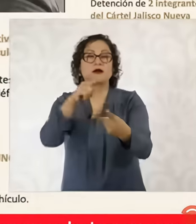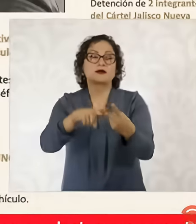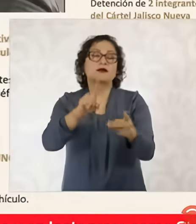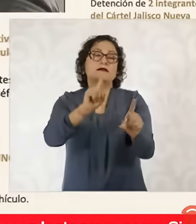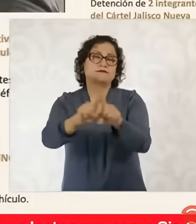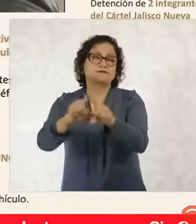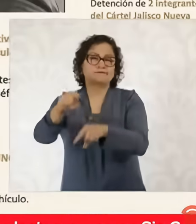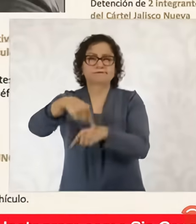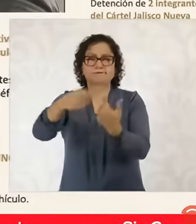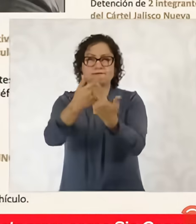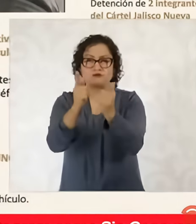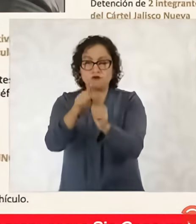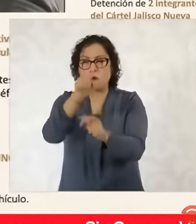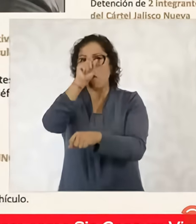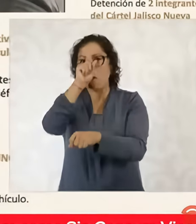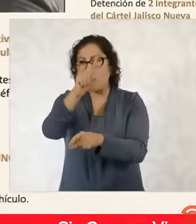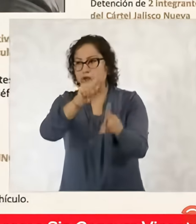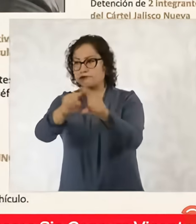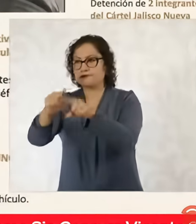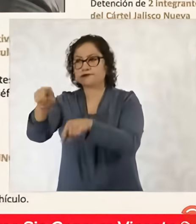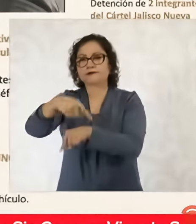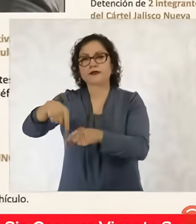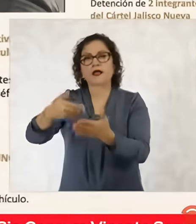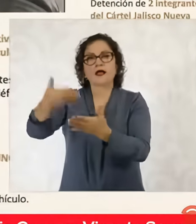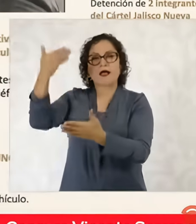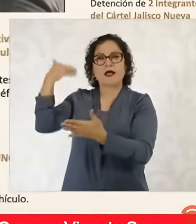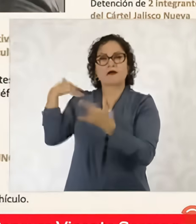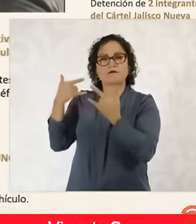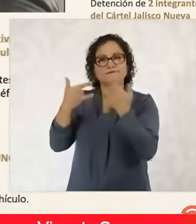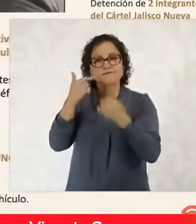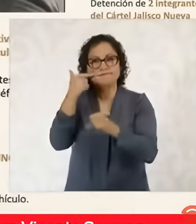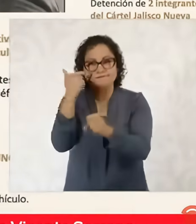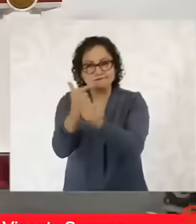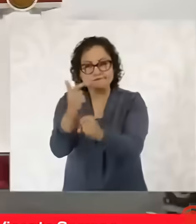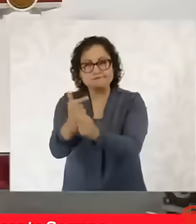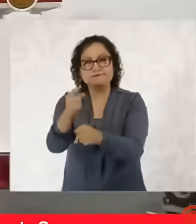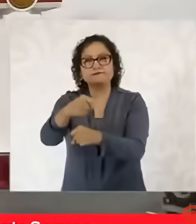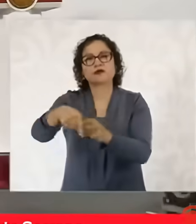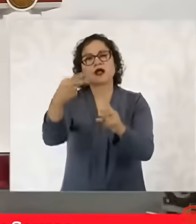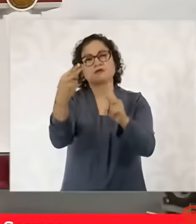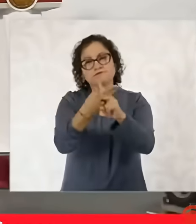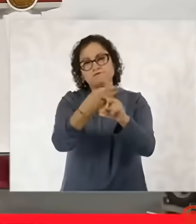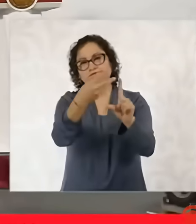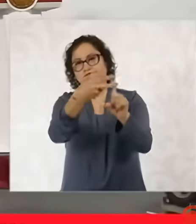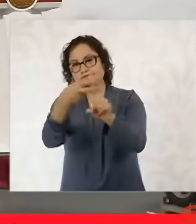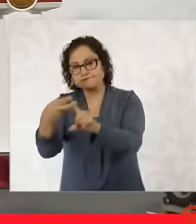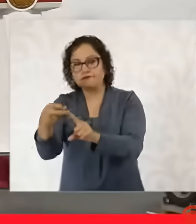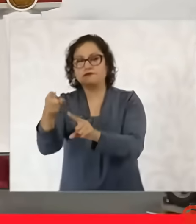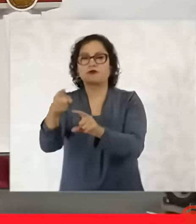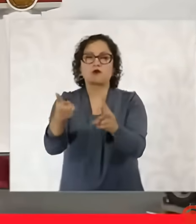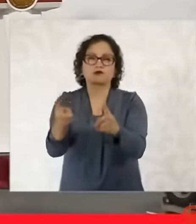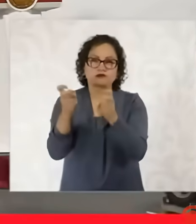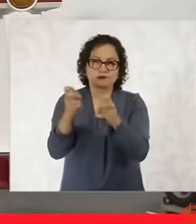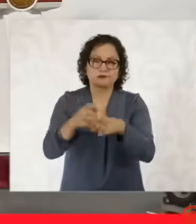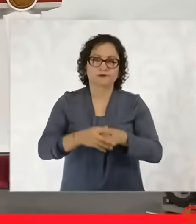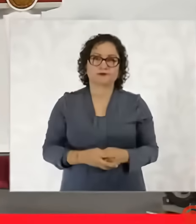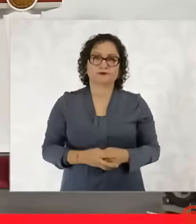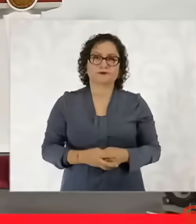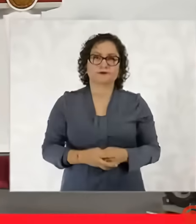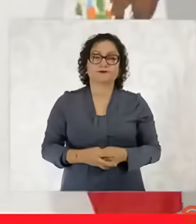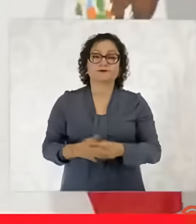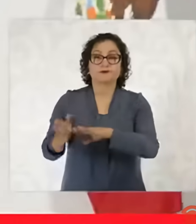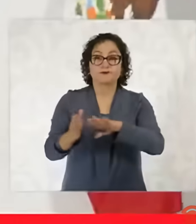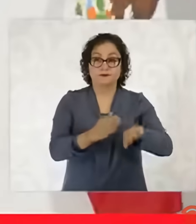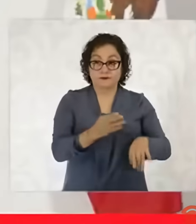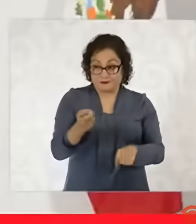se les relaciona con delitos como secuestro, extorsión y robo principalmente. En estas operaciones se